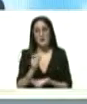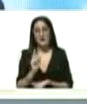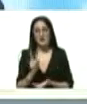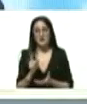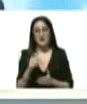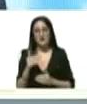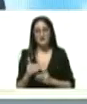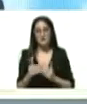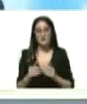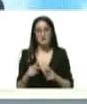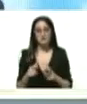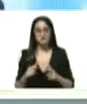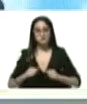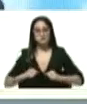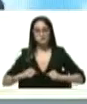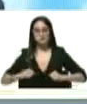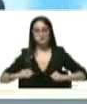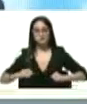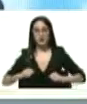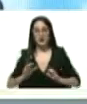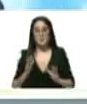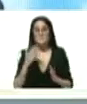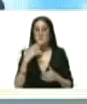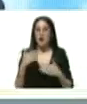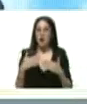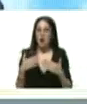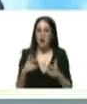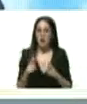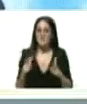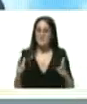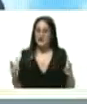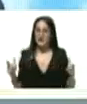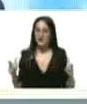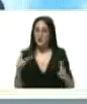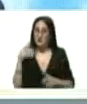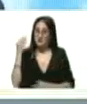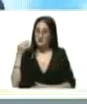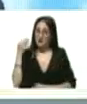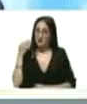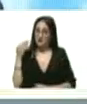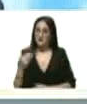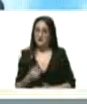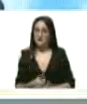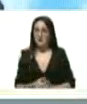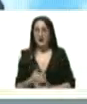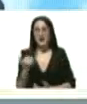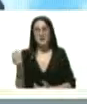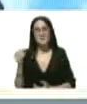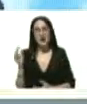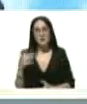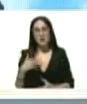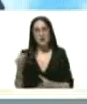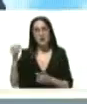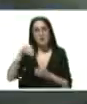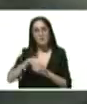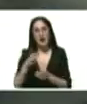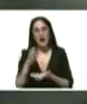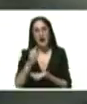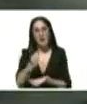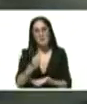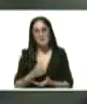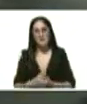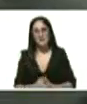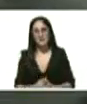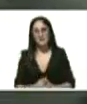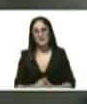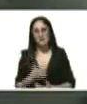engordarlos, mejorarlos, ampliarlos. Ponte a pensar, la artillería, ¿qué más le puedo poner al CLA? Y tú me